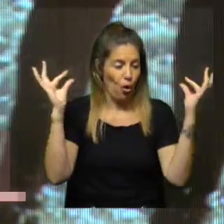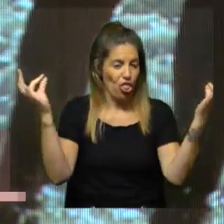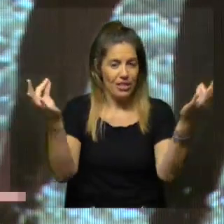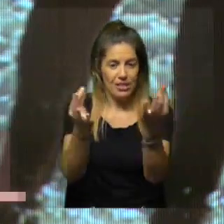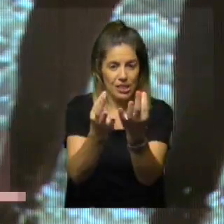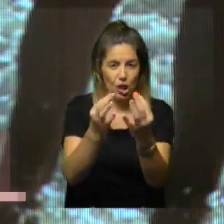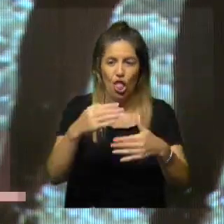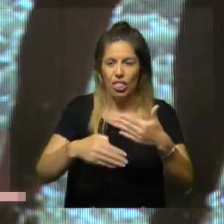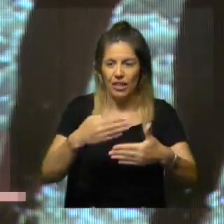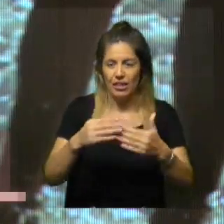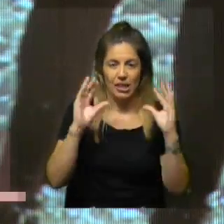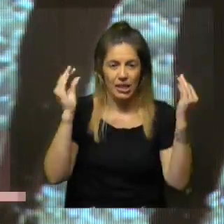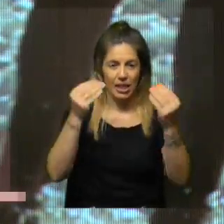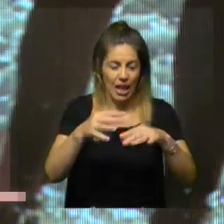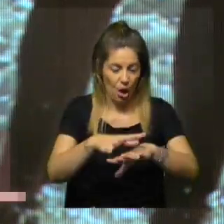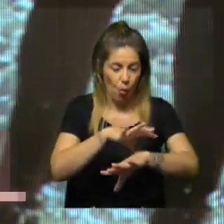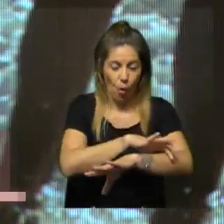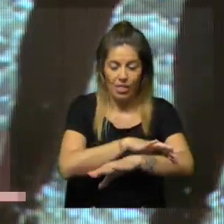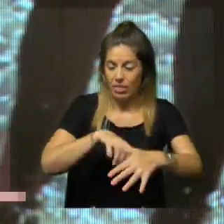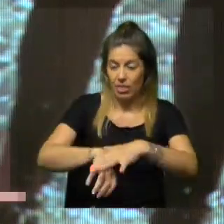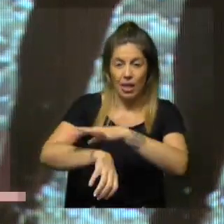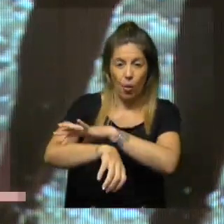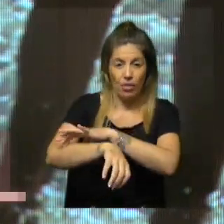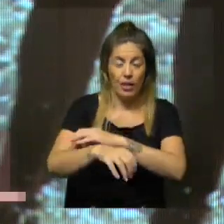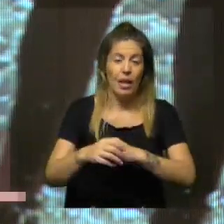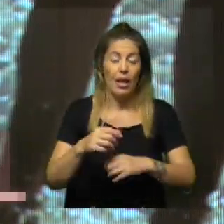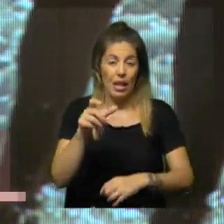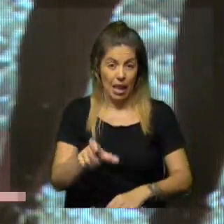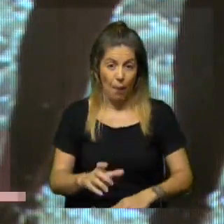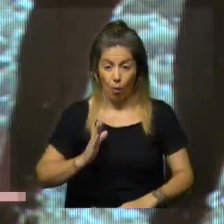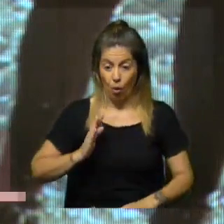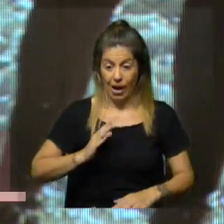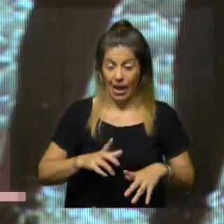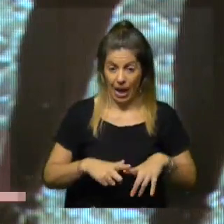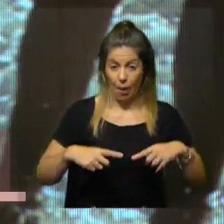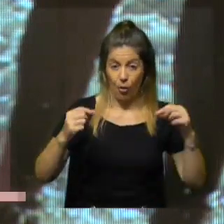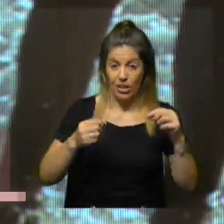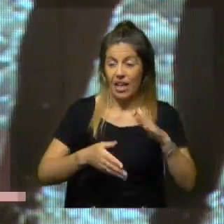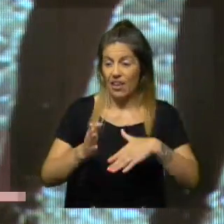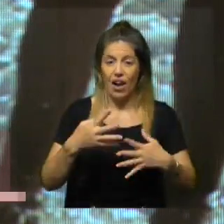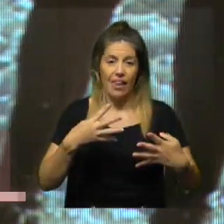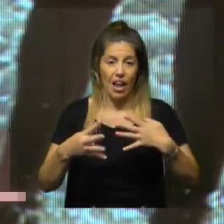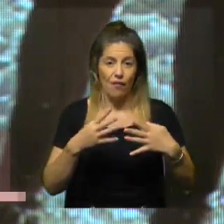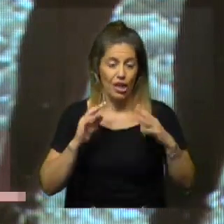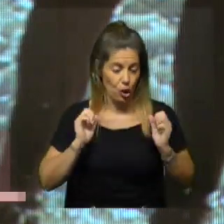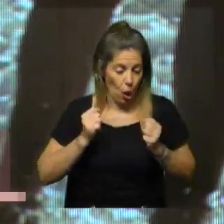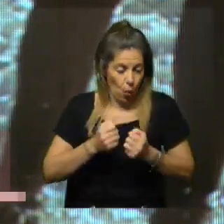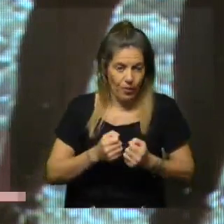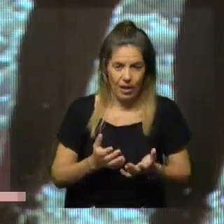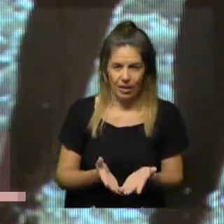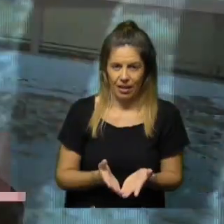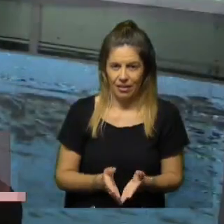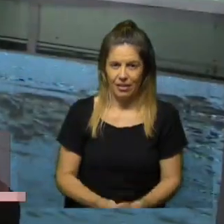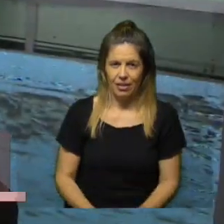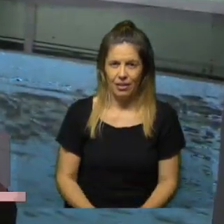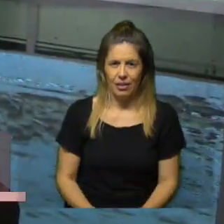tela, y los guantes, andaban con guantes las japonesas, iban a la feria, todas. Residencia. No tendrían